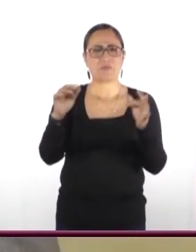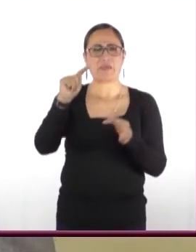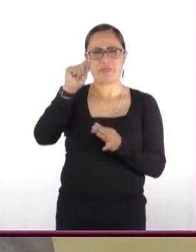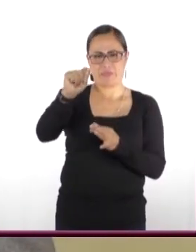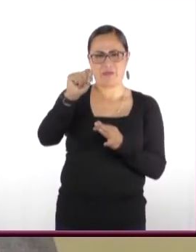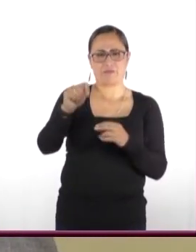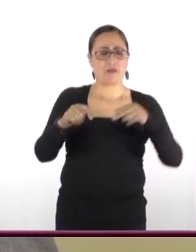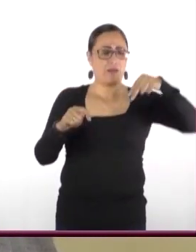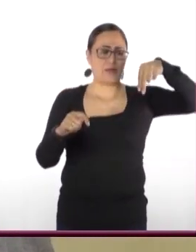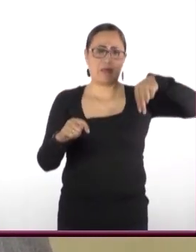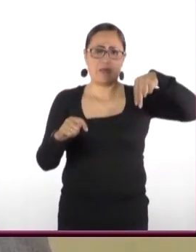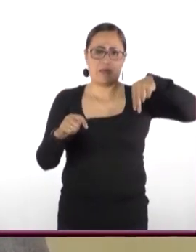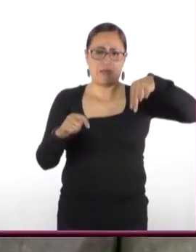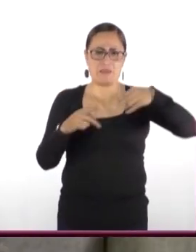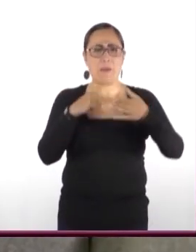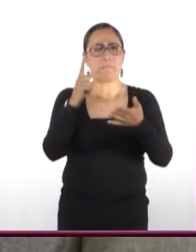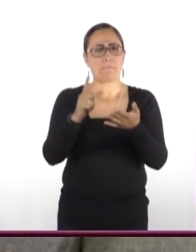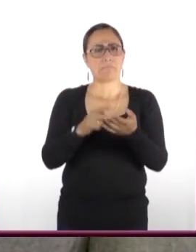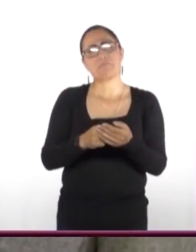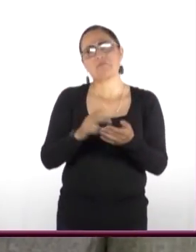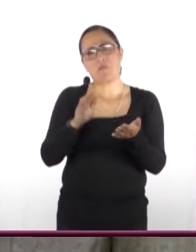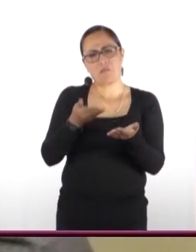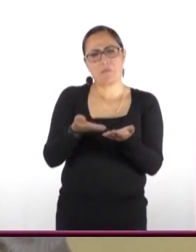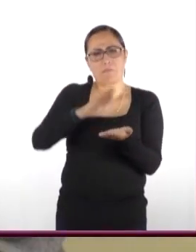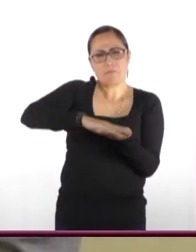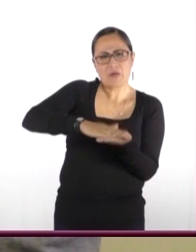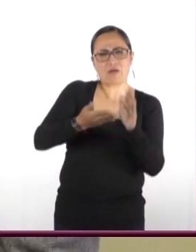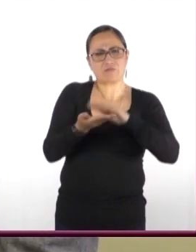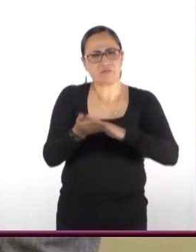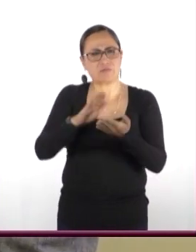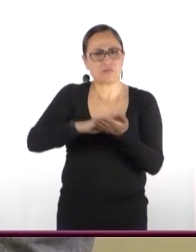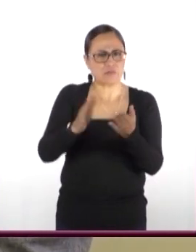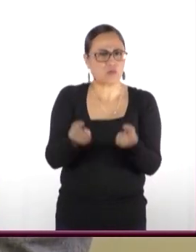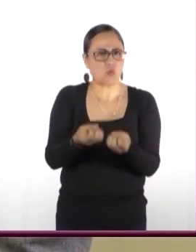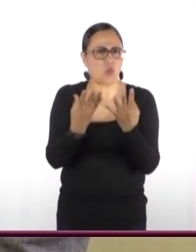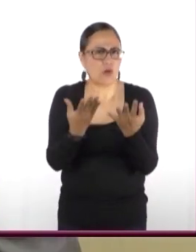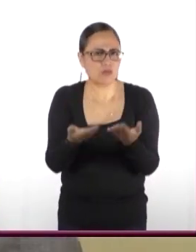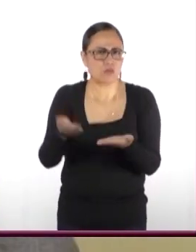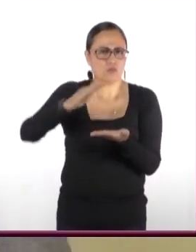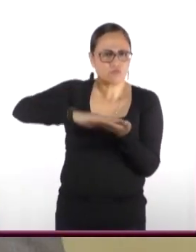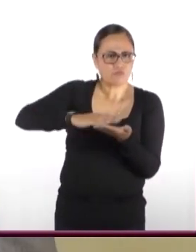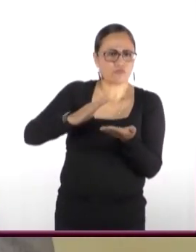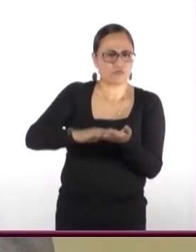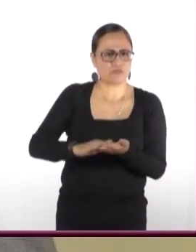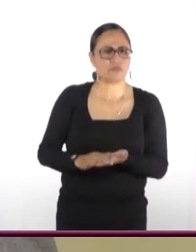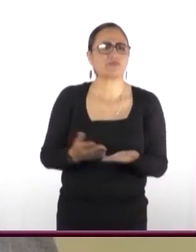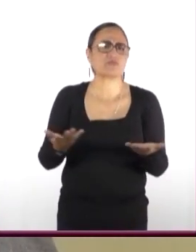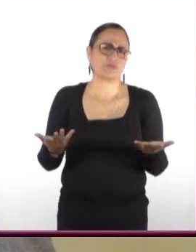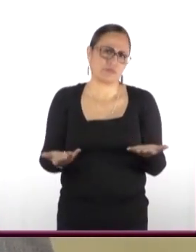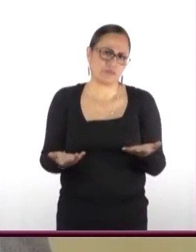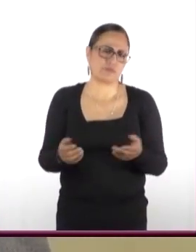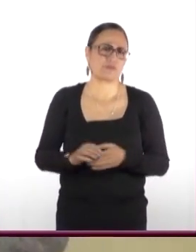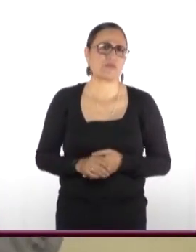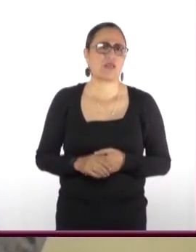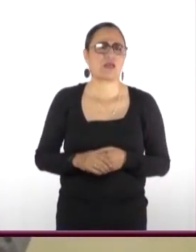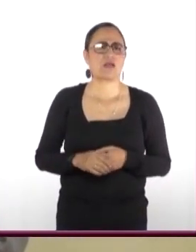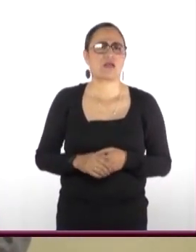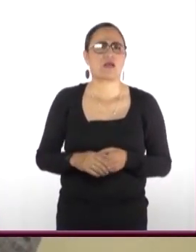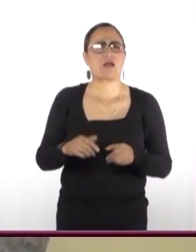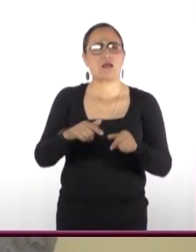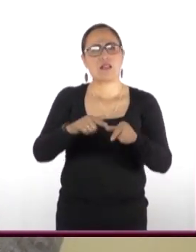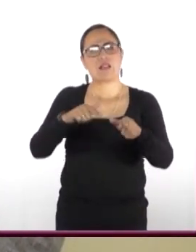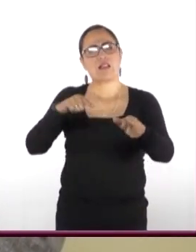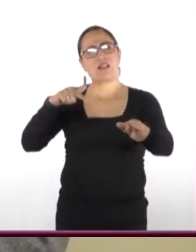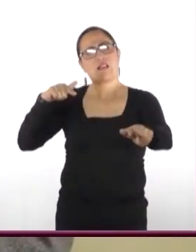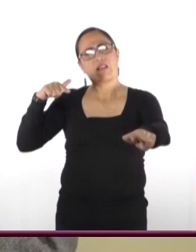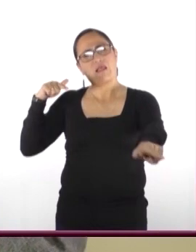T y que N representa el número de pliegues que queremos hacer en una misma dirección. Entonces, ¿qué tan larga